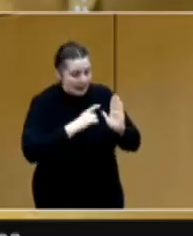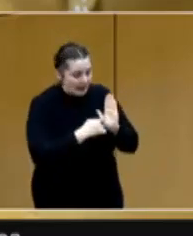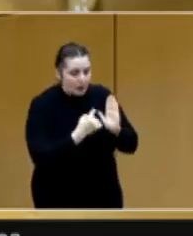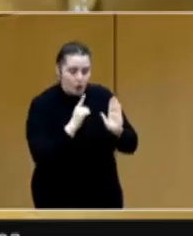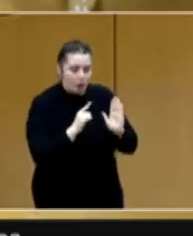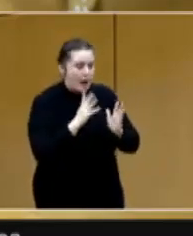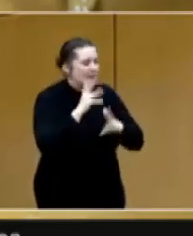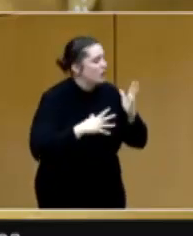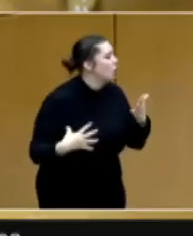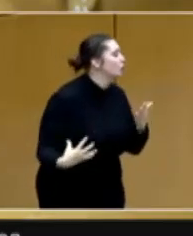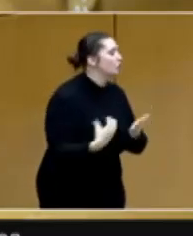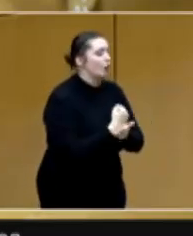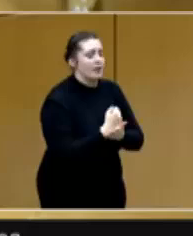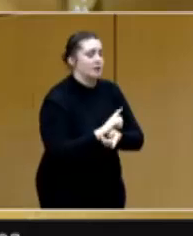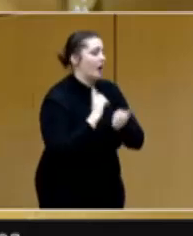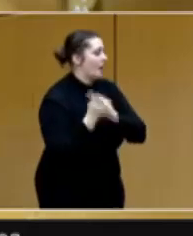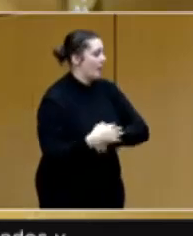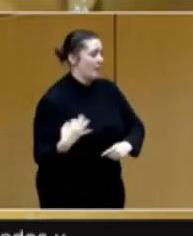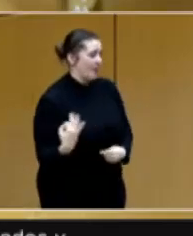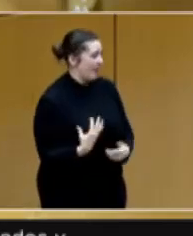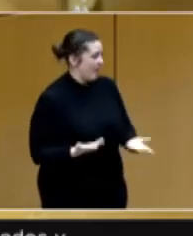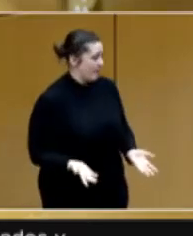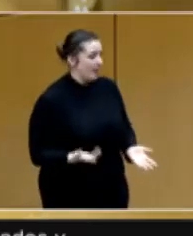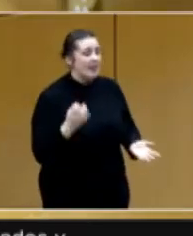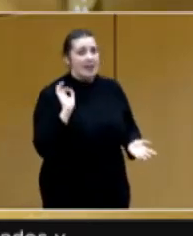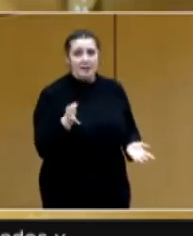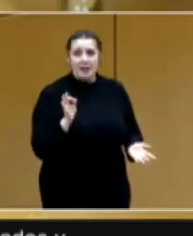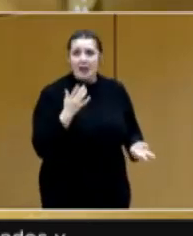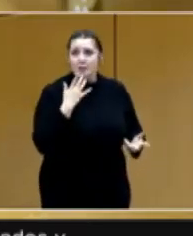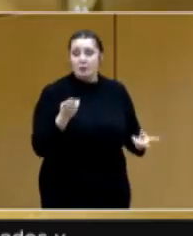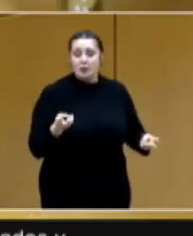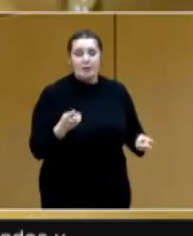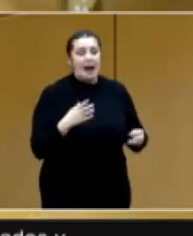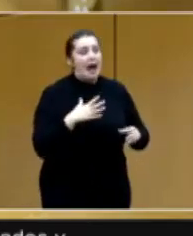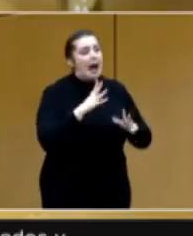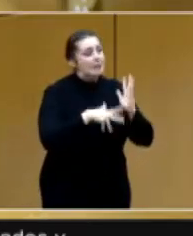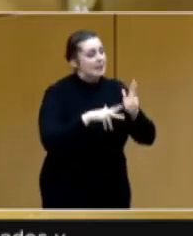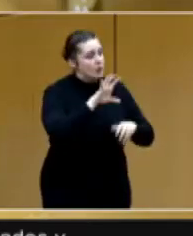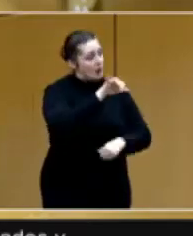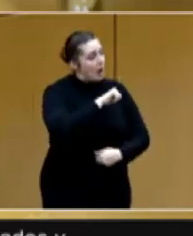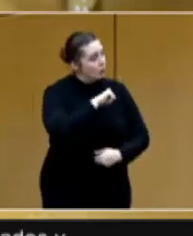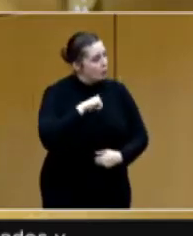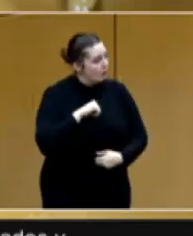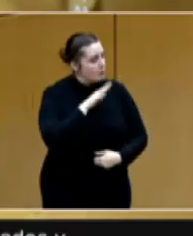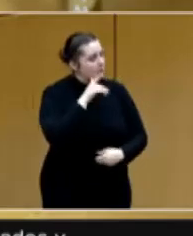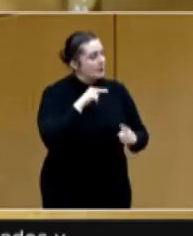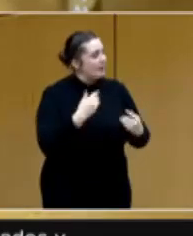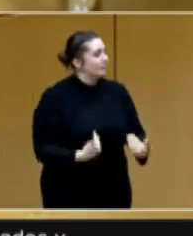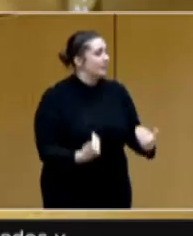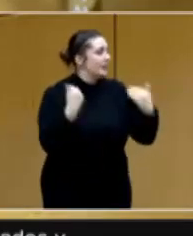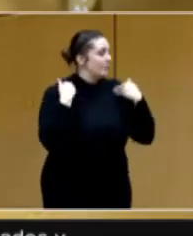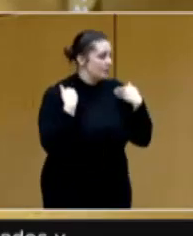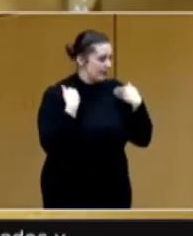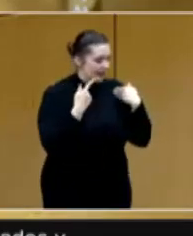que hacer ese cambio Es cierto que lo había hecho ya la administración autonómica por ejemplo con las declaraciones de responsable cuando